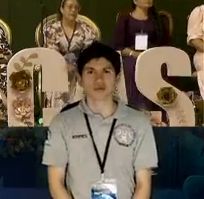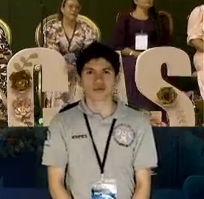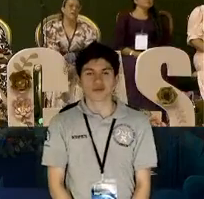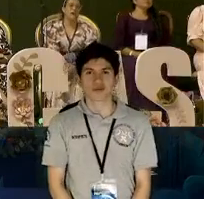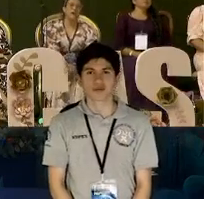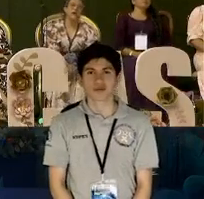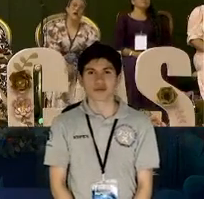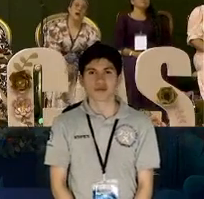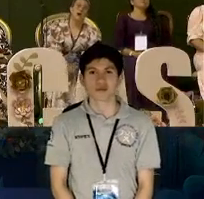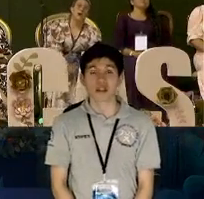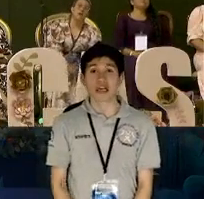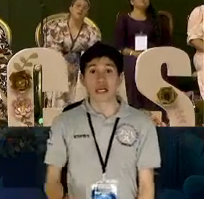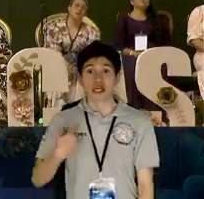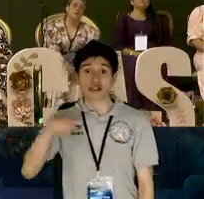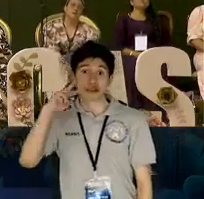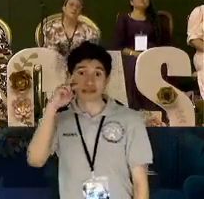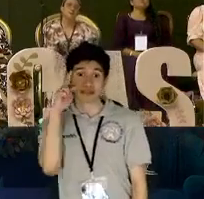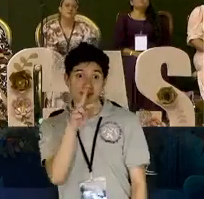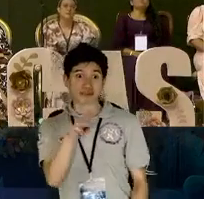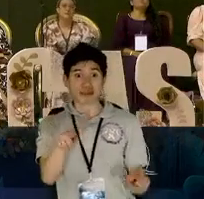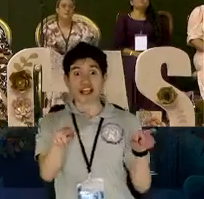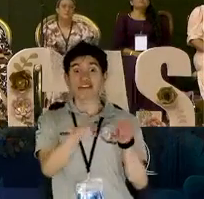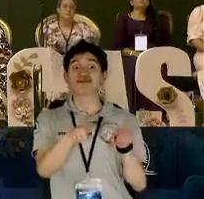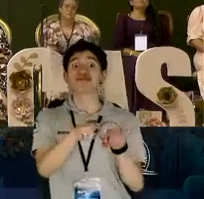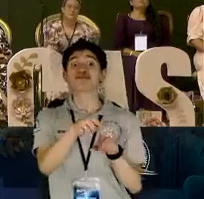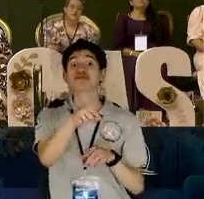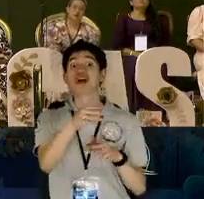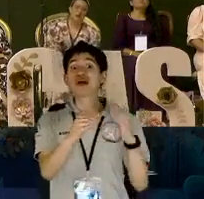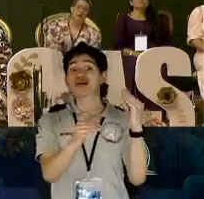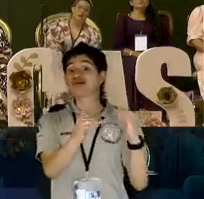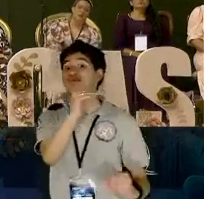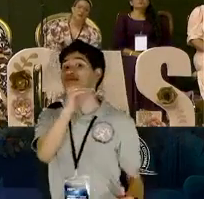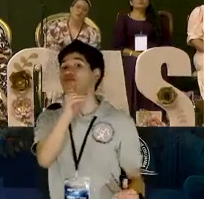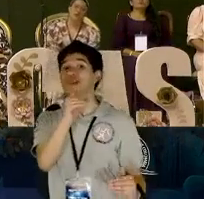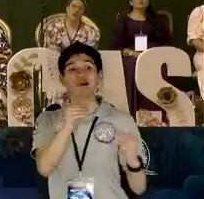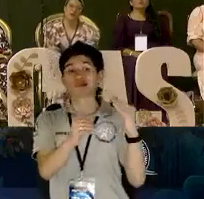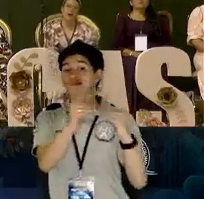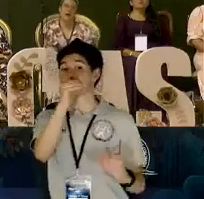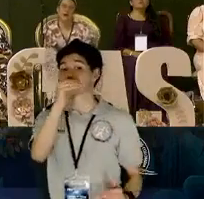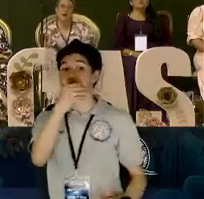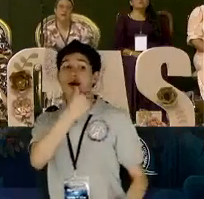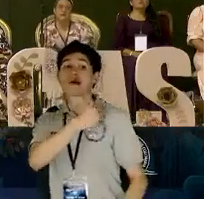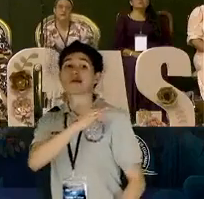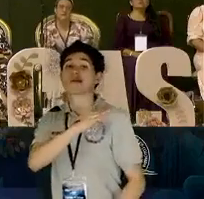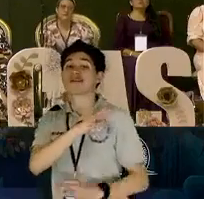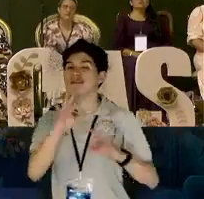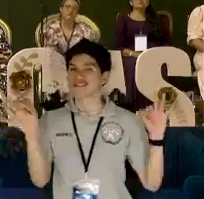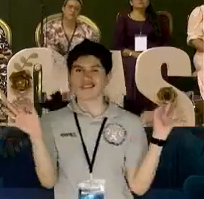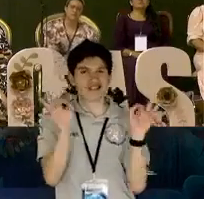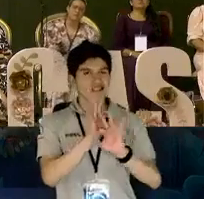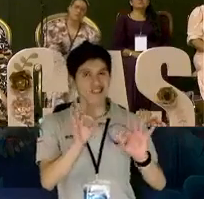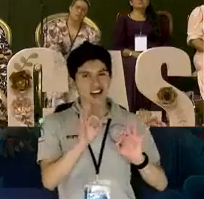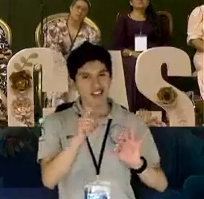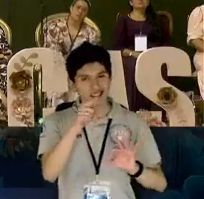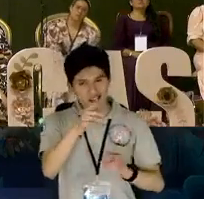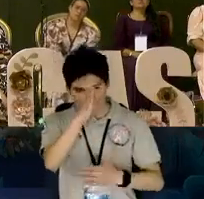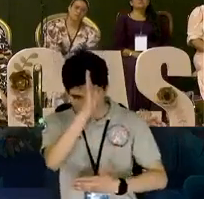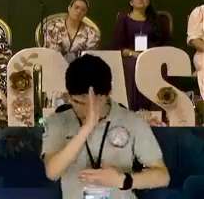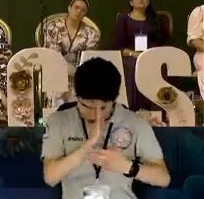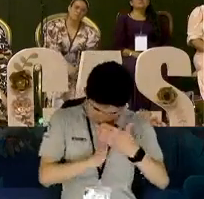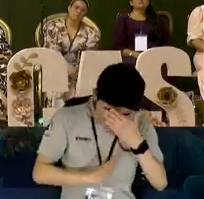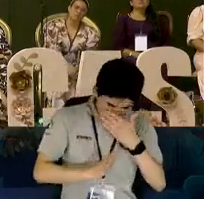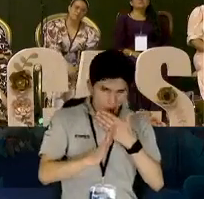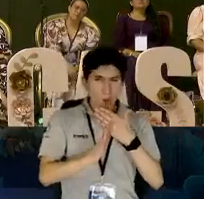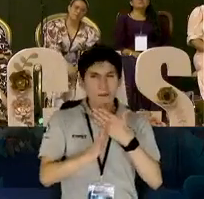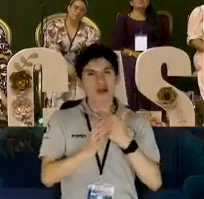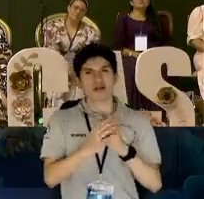Y yo no puedo ver a mi hermano como menos. Vivir en armonía es ver al otro